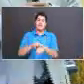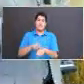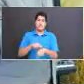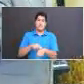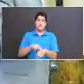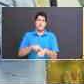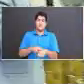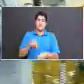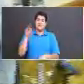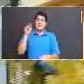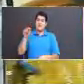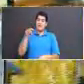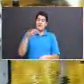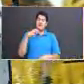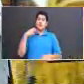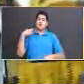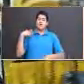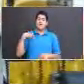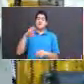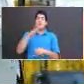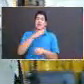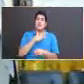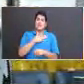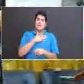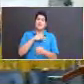Y eso es para mí la Santa Cena.